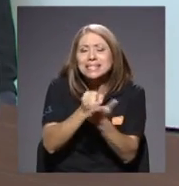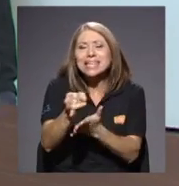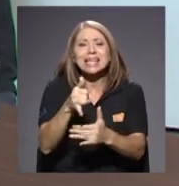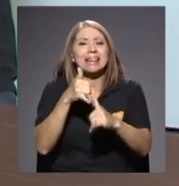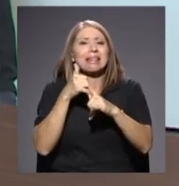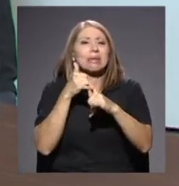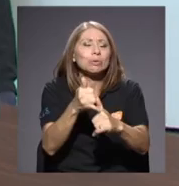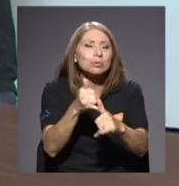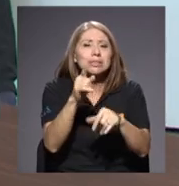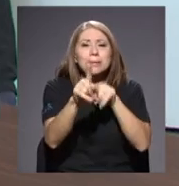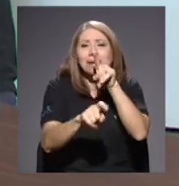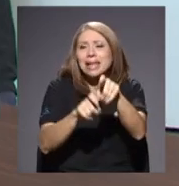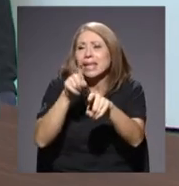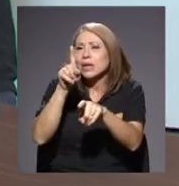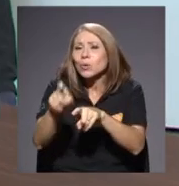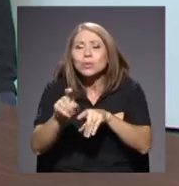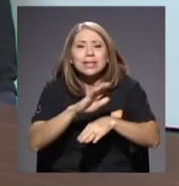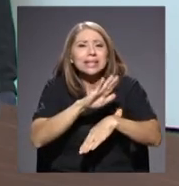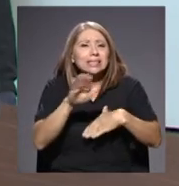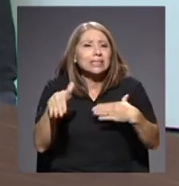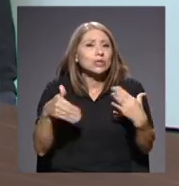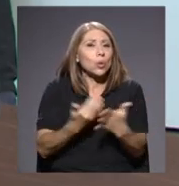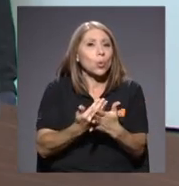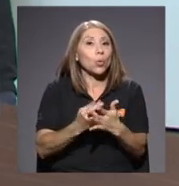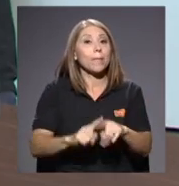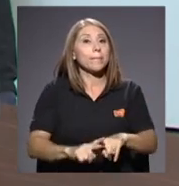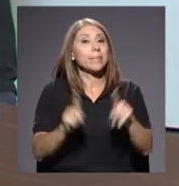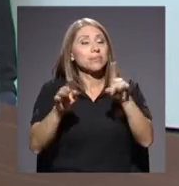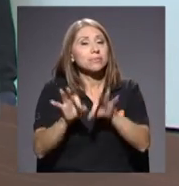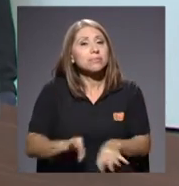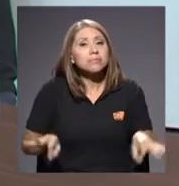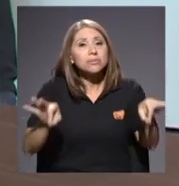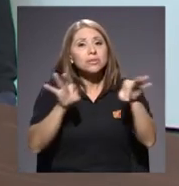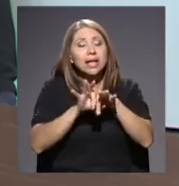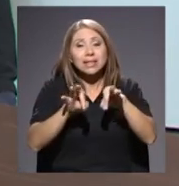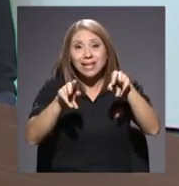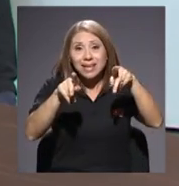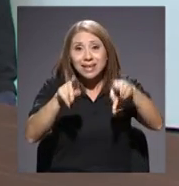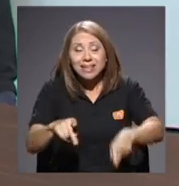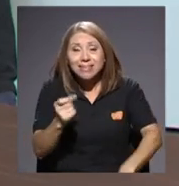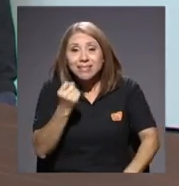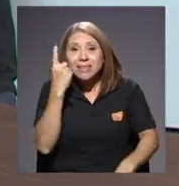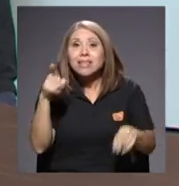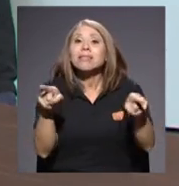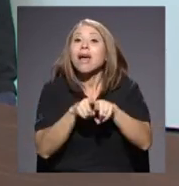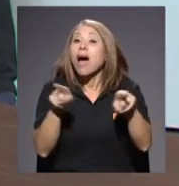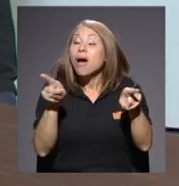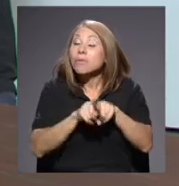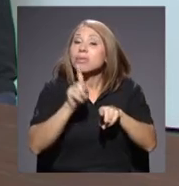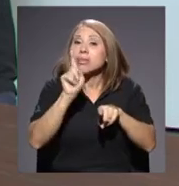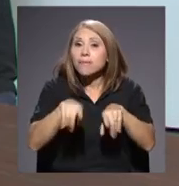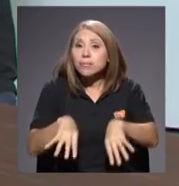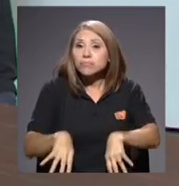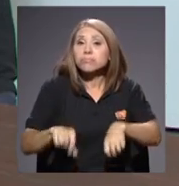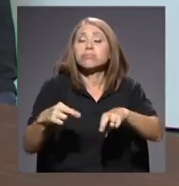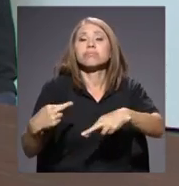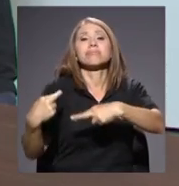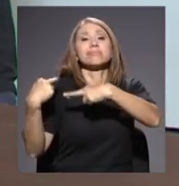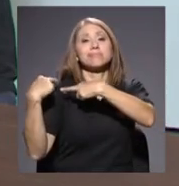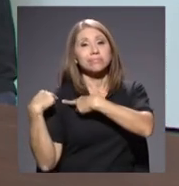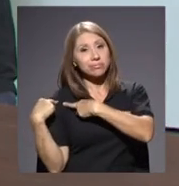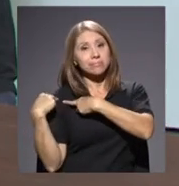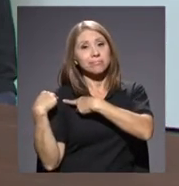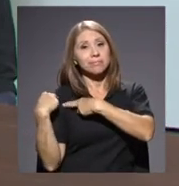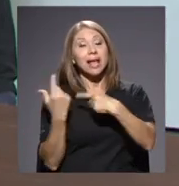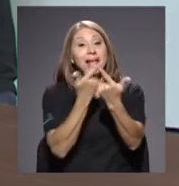Pero es importante, por lo que hemos visto en redes sociales, que la gente tenga claro que también hay un grado de responsabilidad. O sea, la libertad